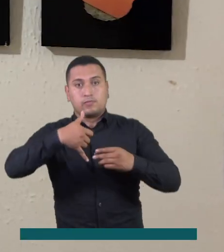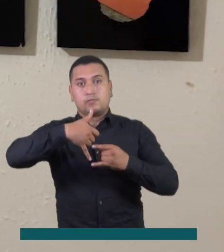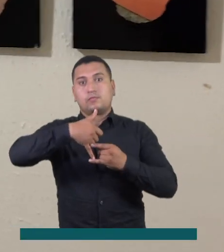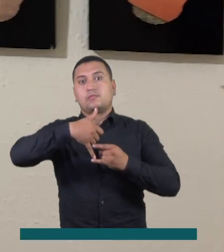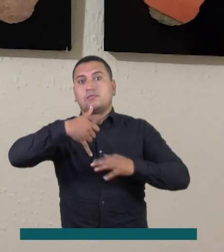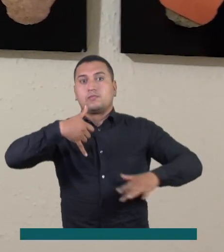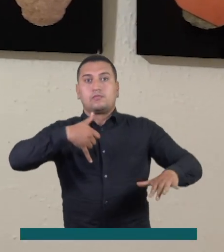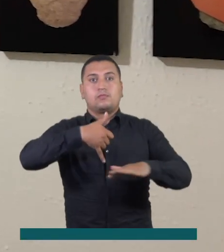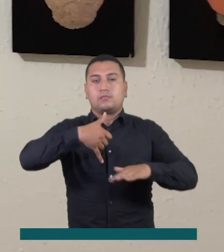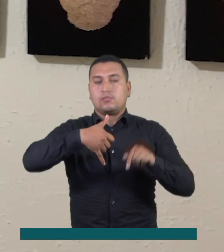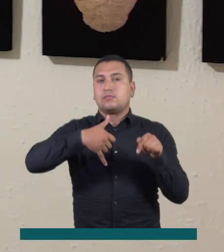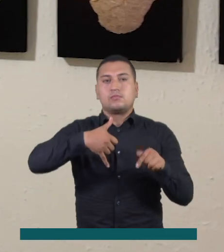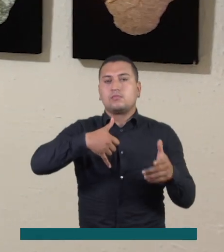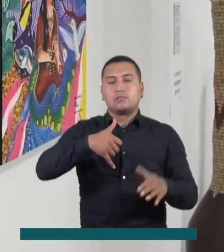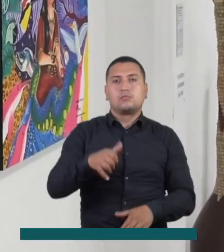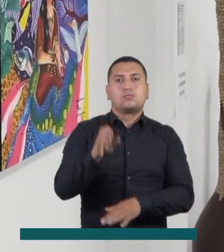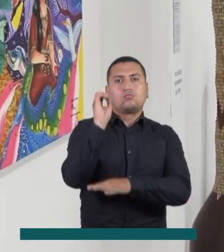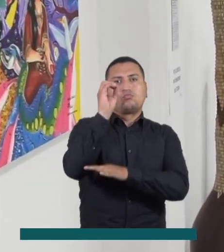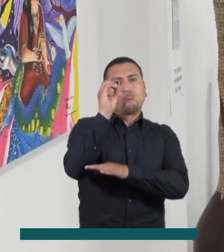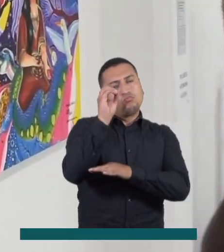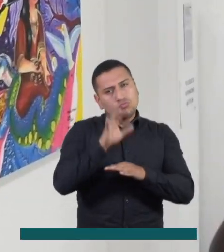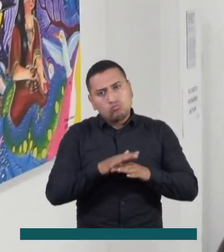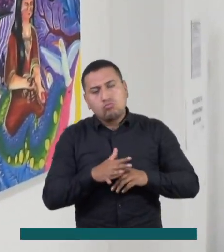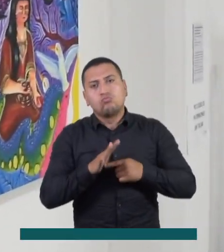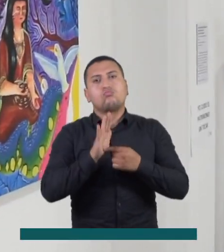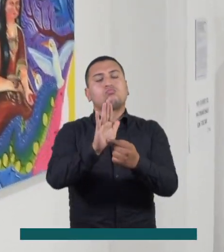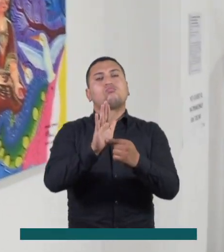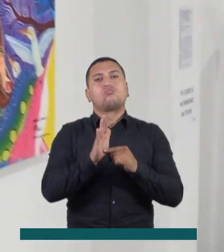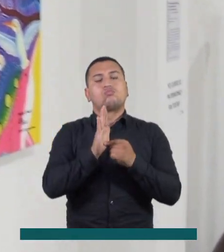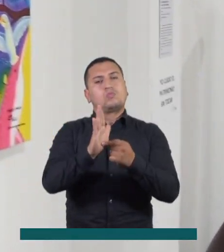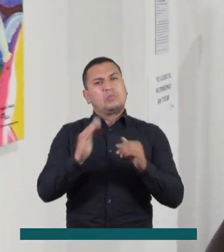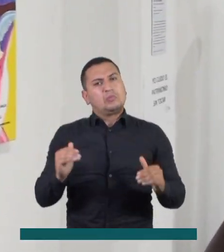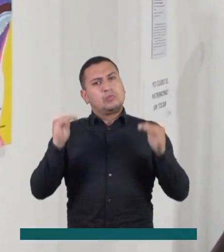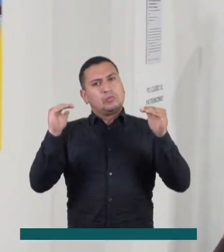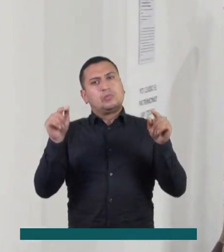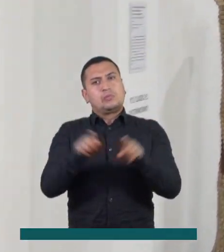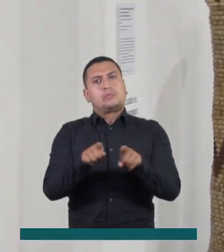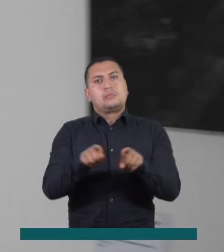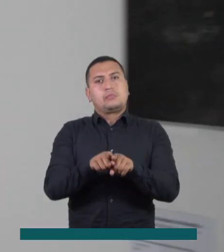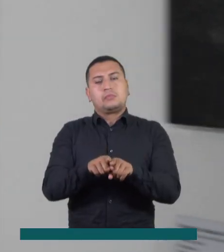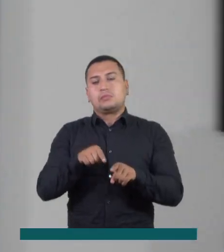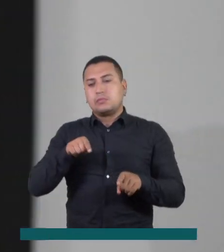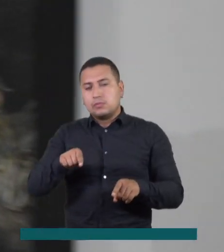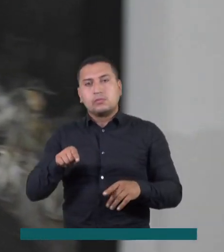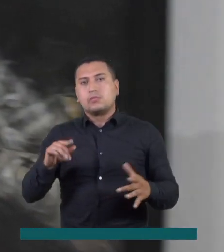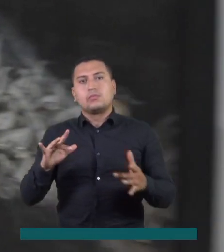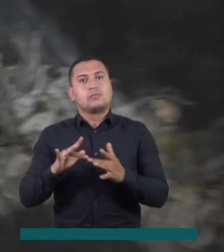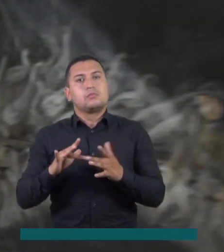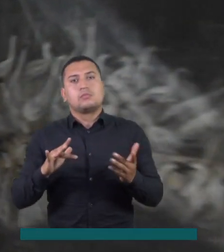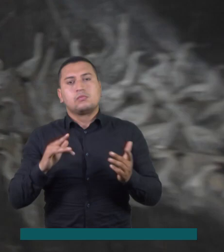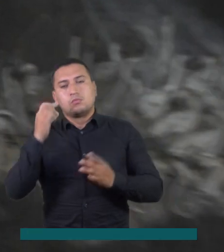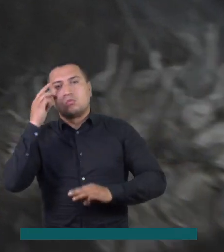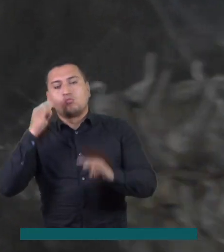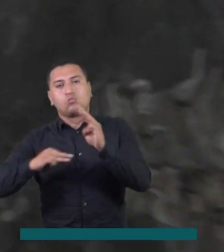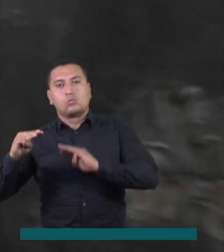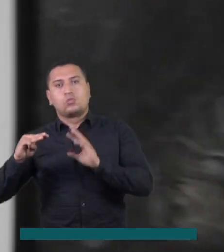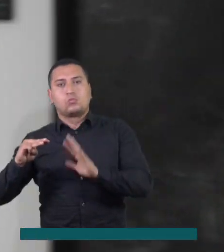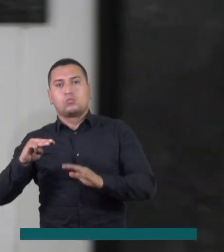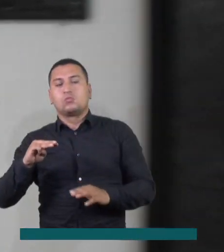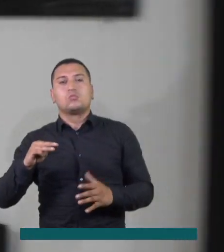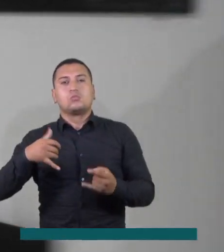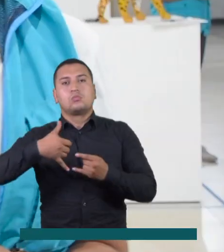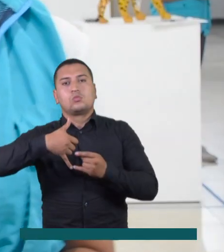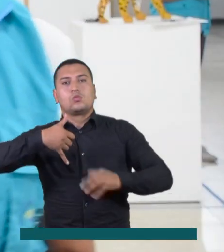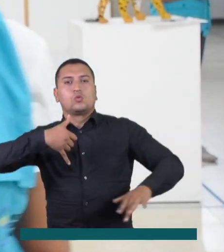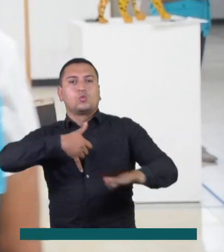contamos con una exposición de tan alto nivel y las obras pertenecen al Museo Comunitario del Guainía, es decir, son patrimonio de